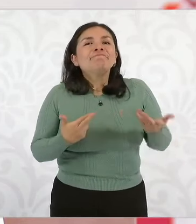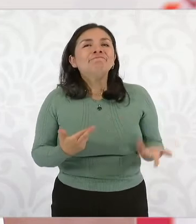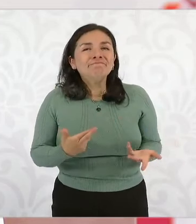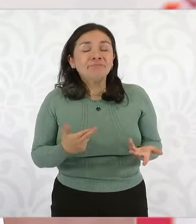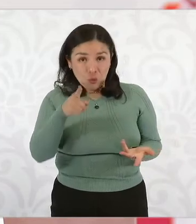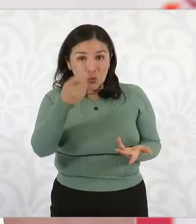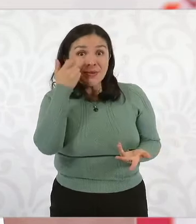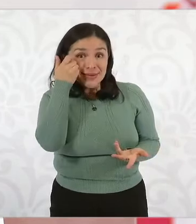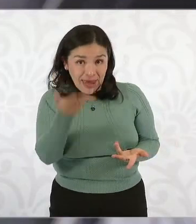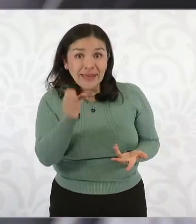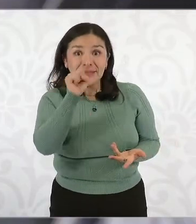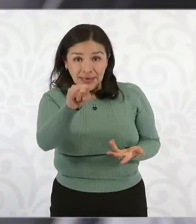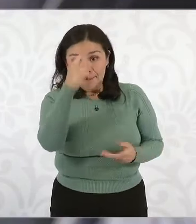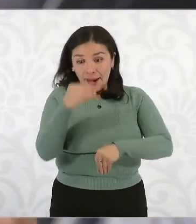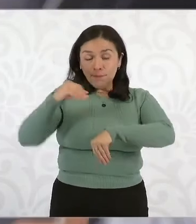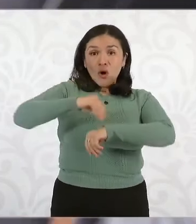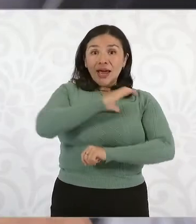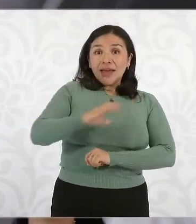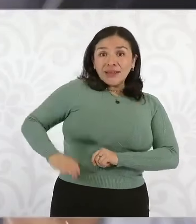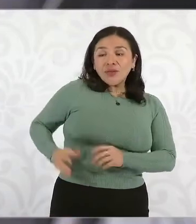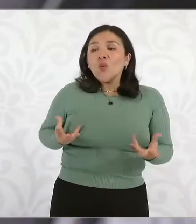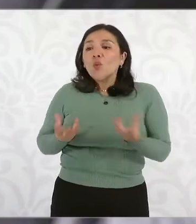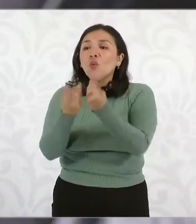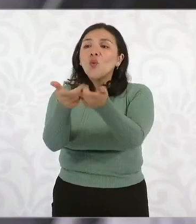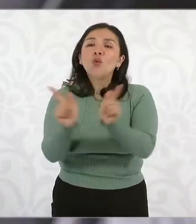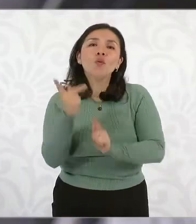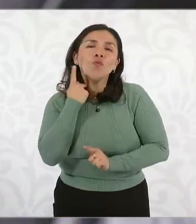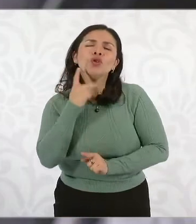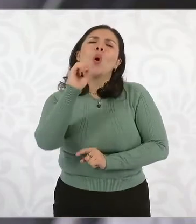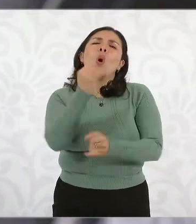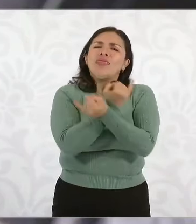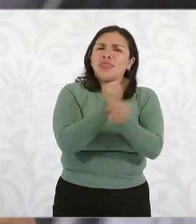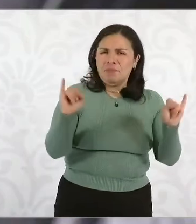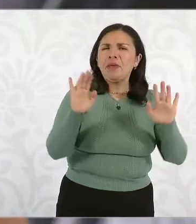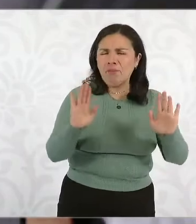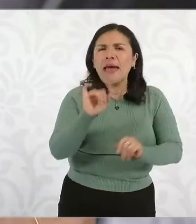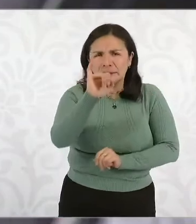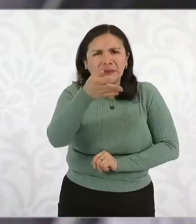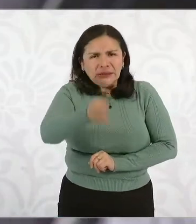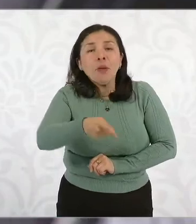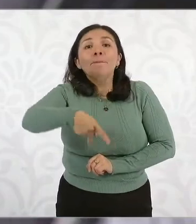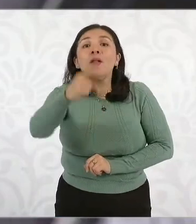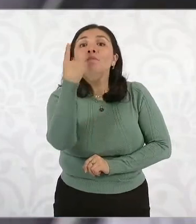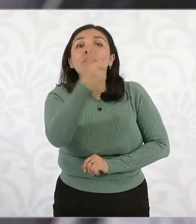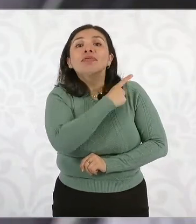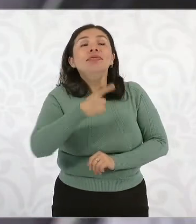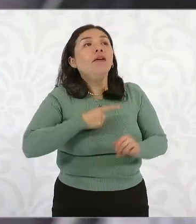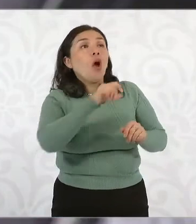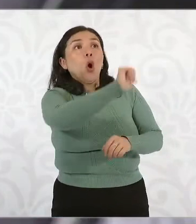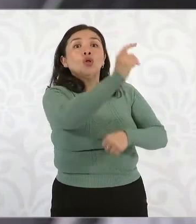antes de inscribirse a la candidatura por el partido político como independiente, debe renunciar a su otra